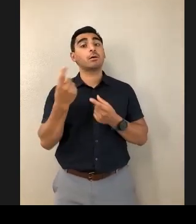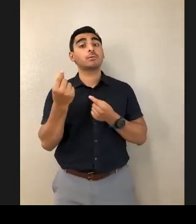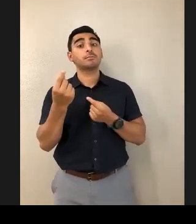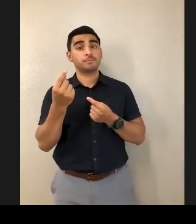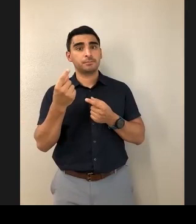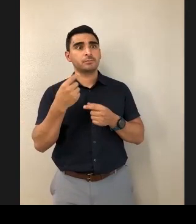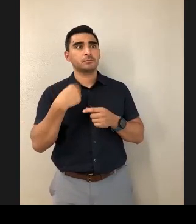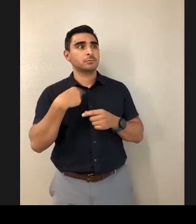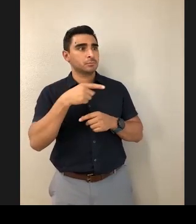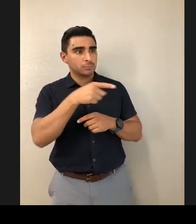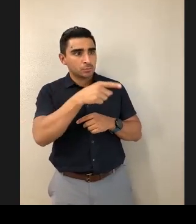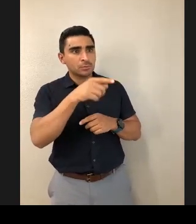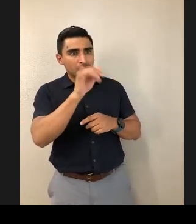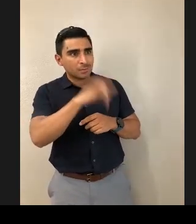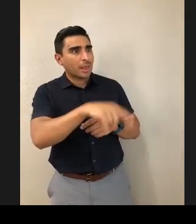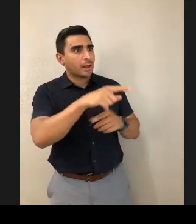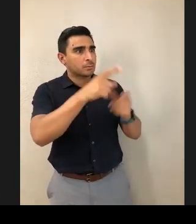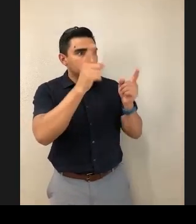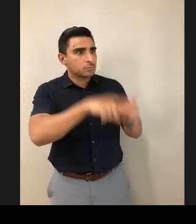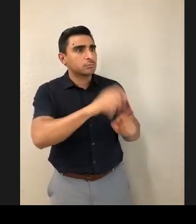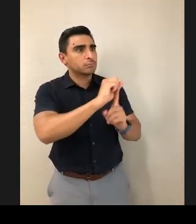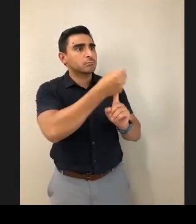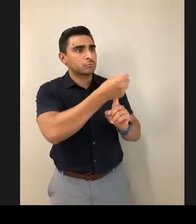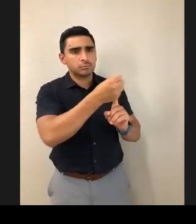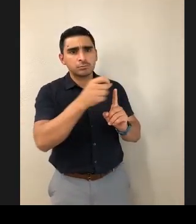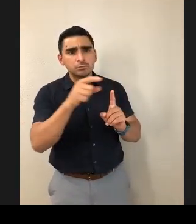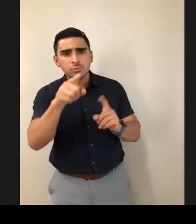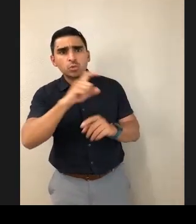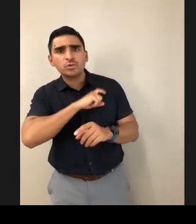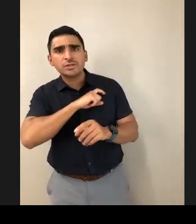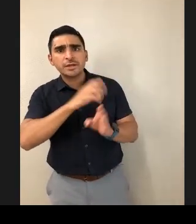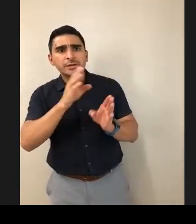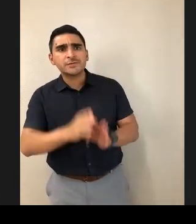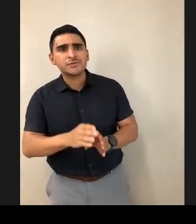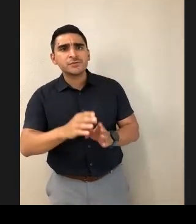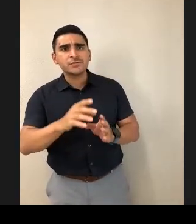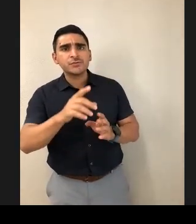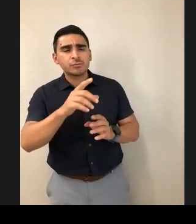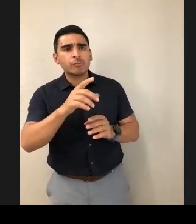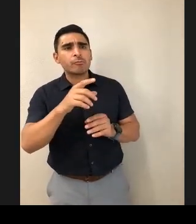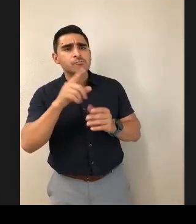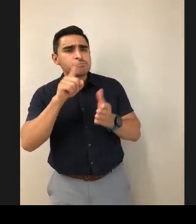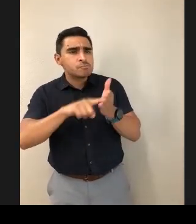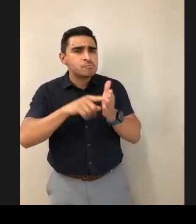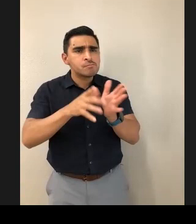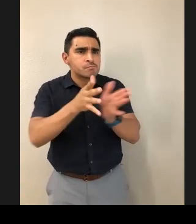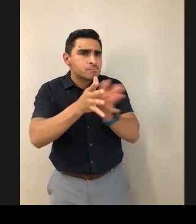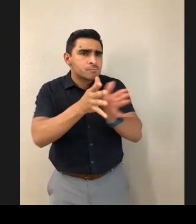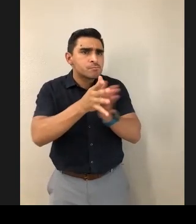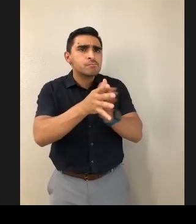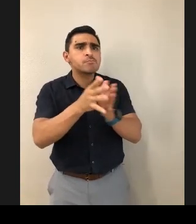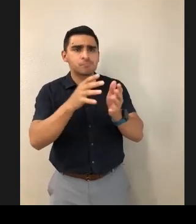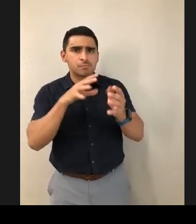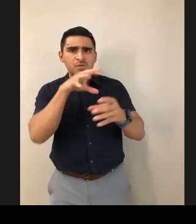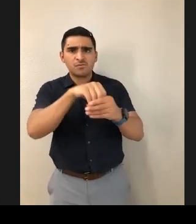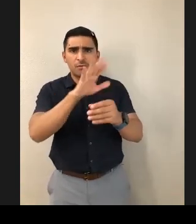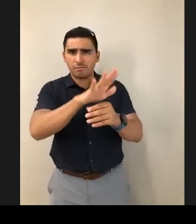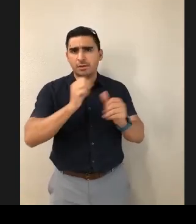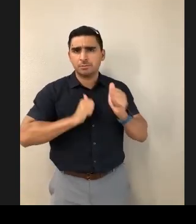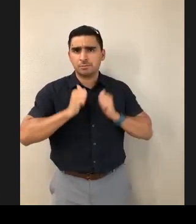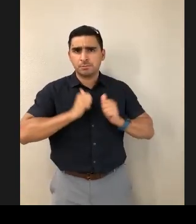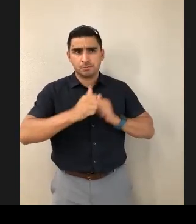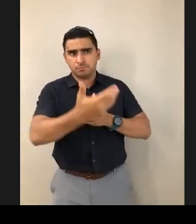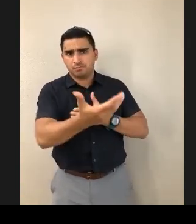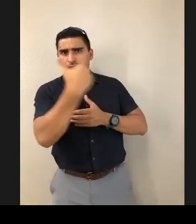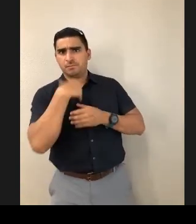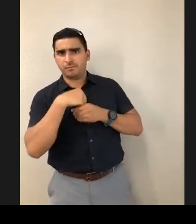investigación verdadero. Yo investigué el caso, hablé acerca de buen trabajo para que formaran parte